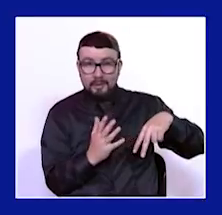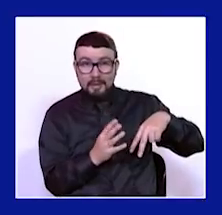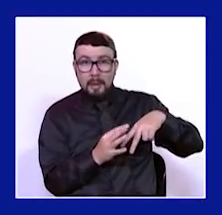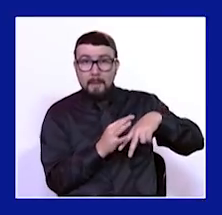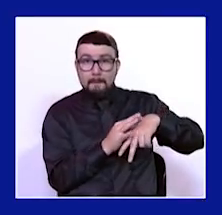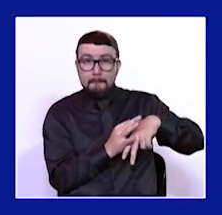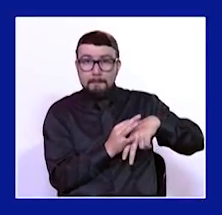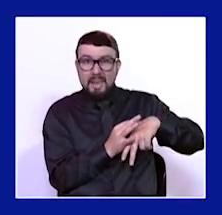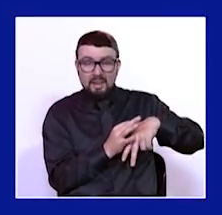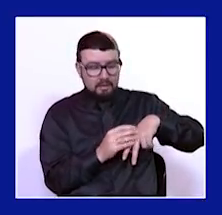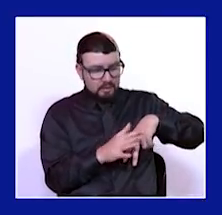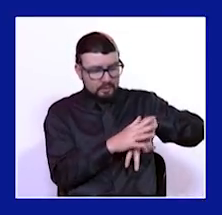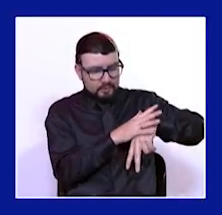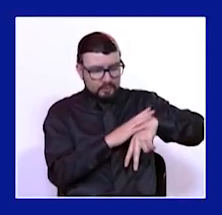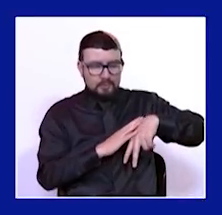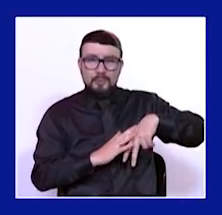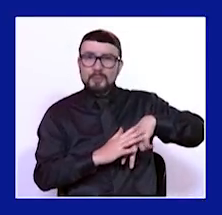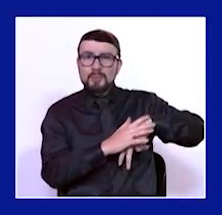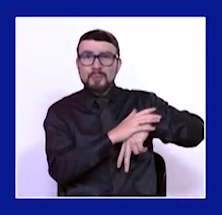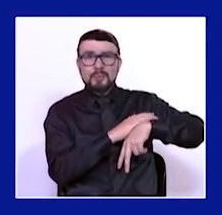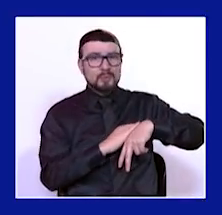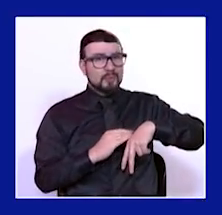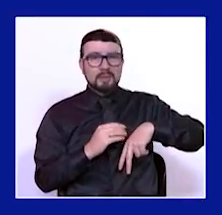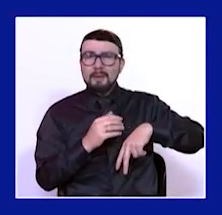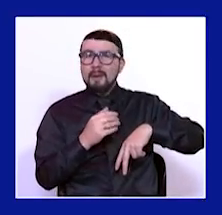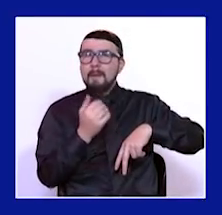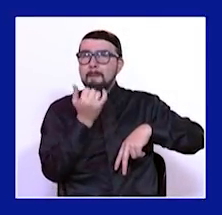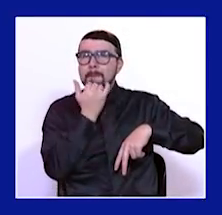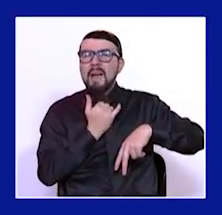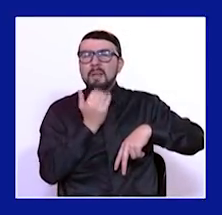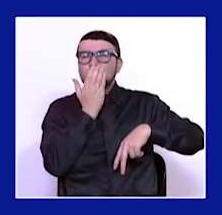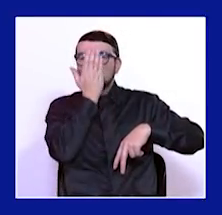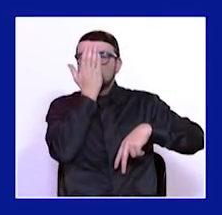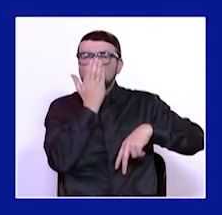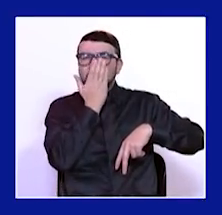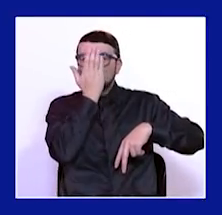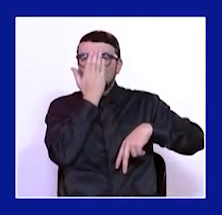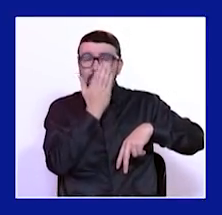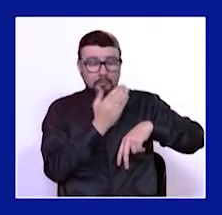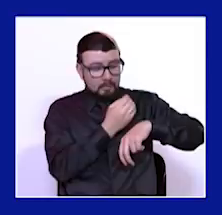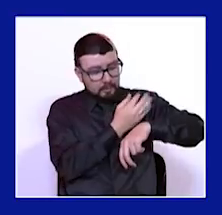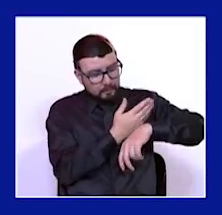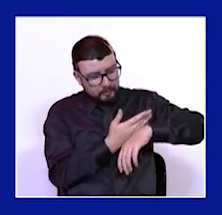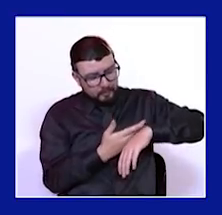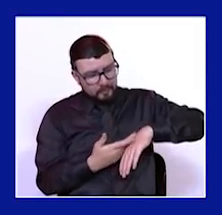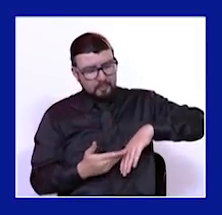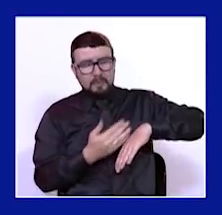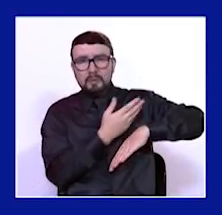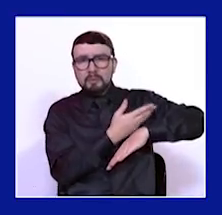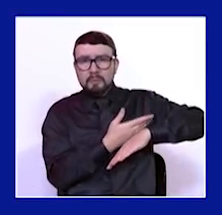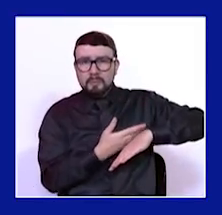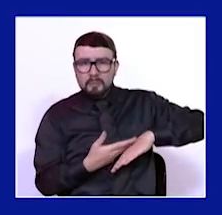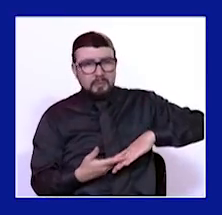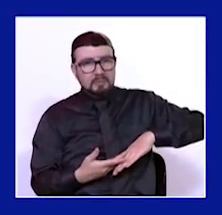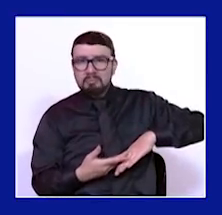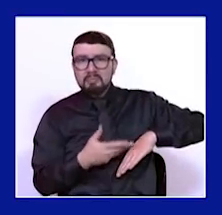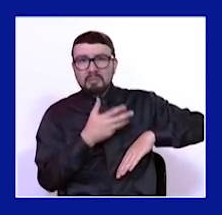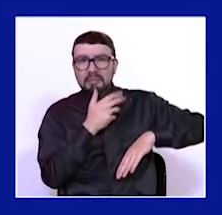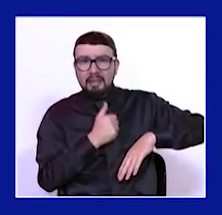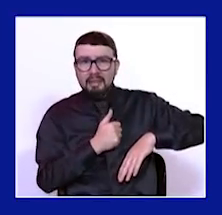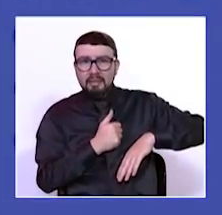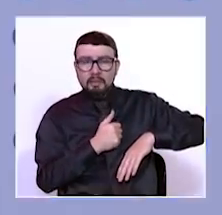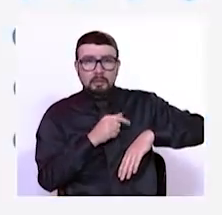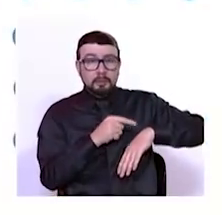piel. Al haber esta necrosis, esta mortandad de la piel, comienza